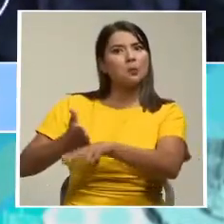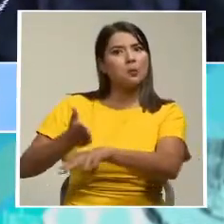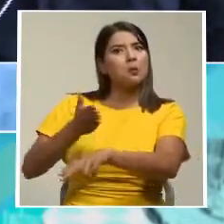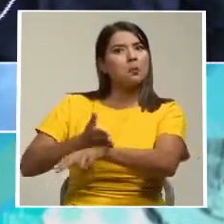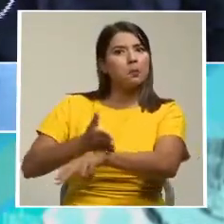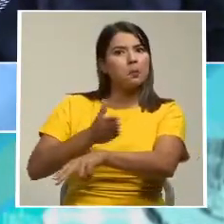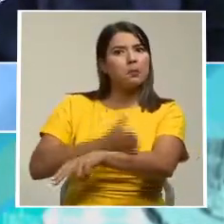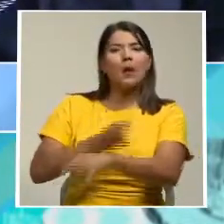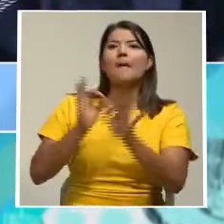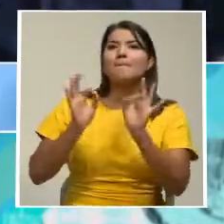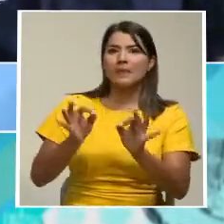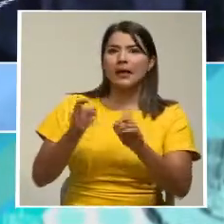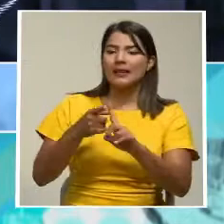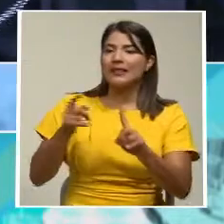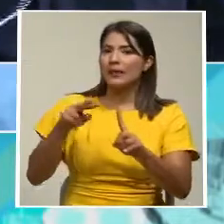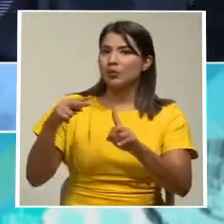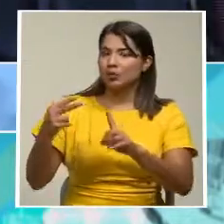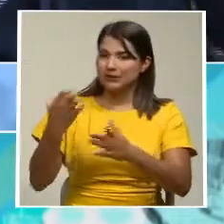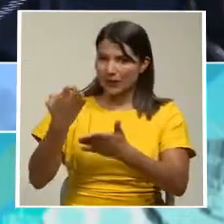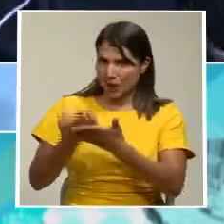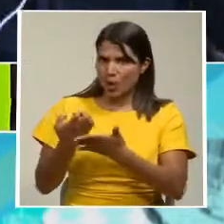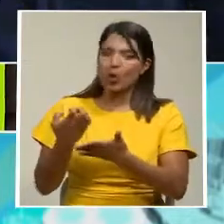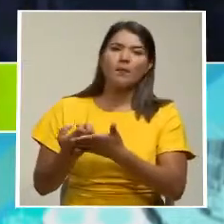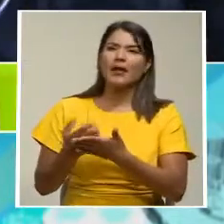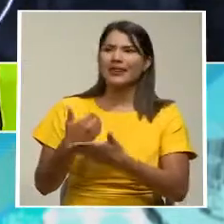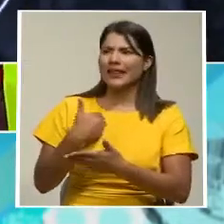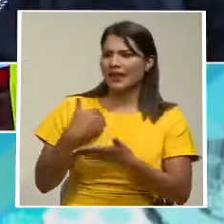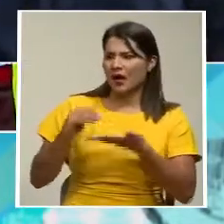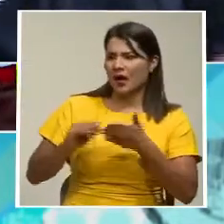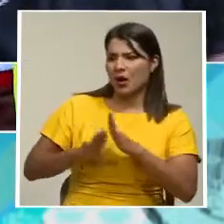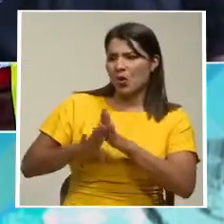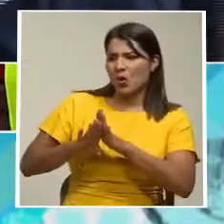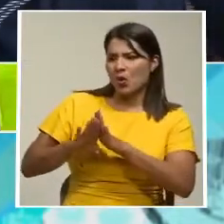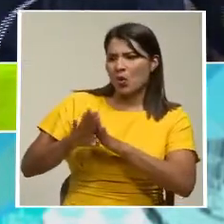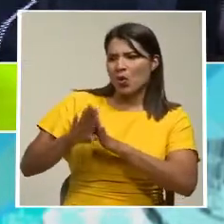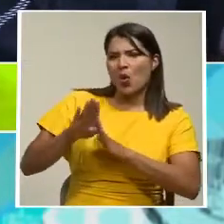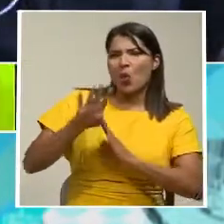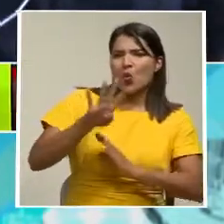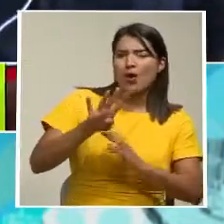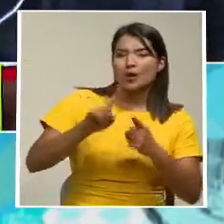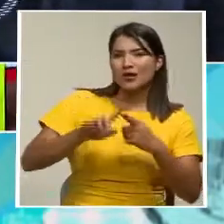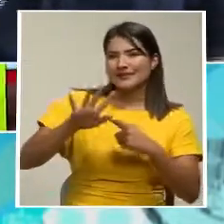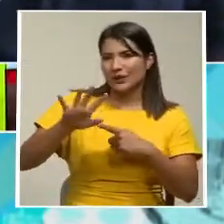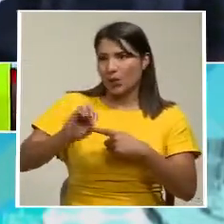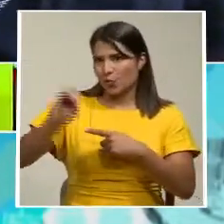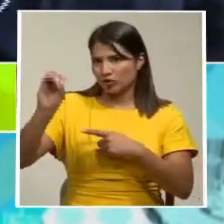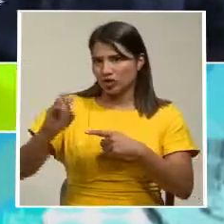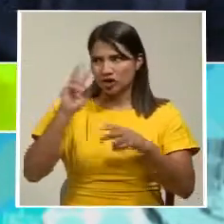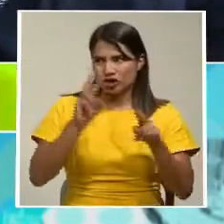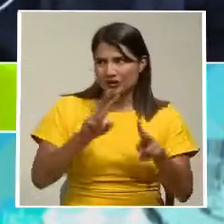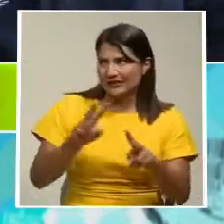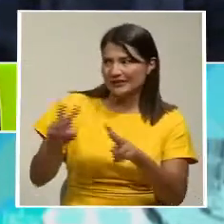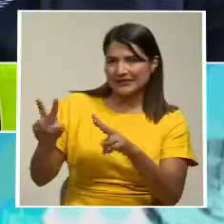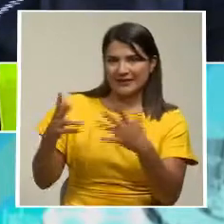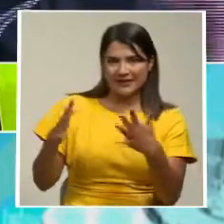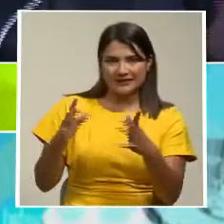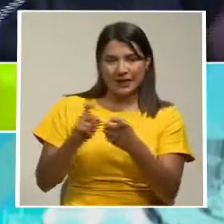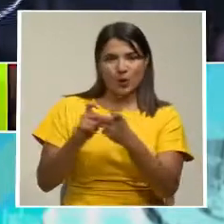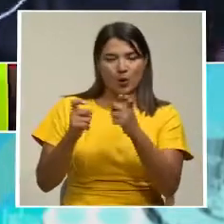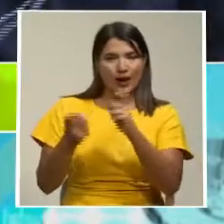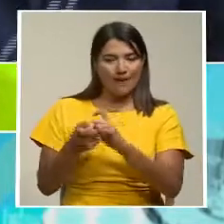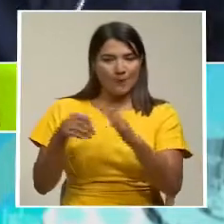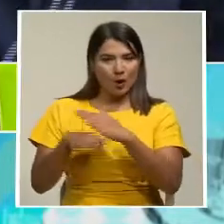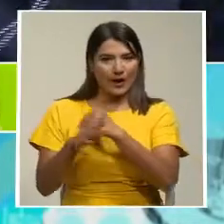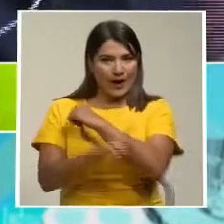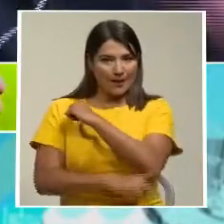términos macroeconómicos, ¿no? Tenía un crecimiento de 4 o 5% y se notaba, ¿no?, en la transformación que había en el